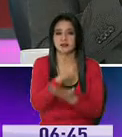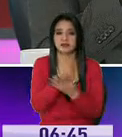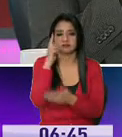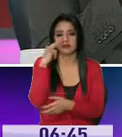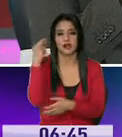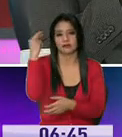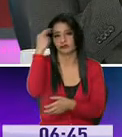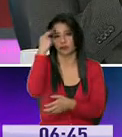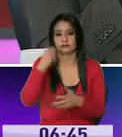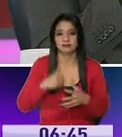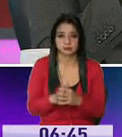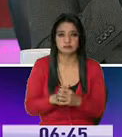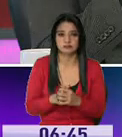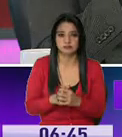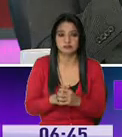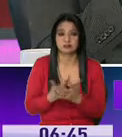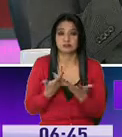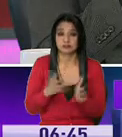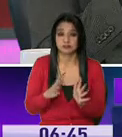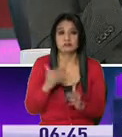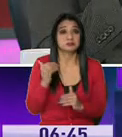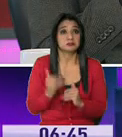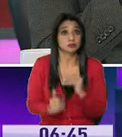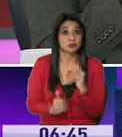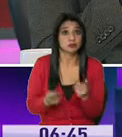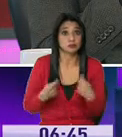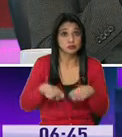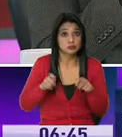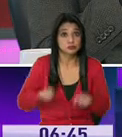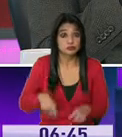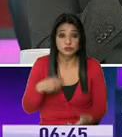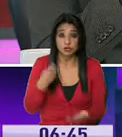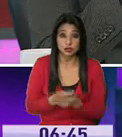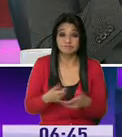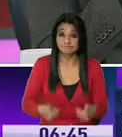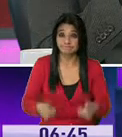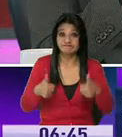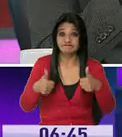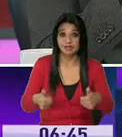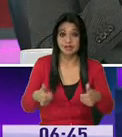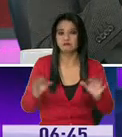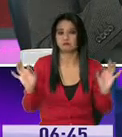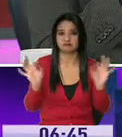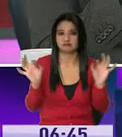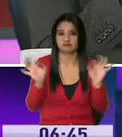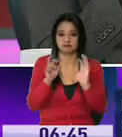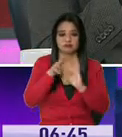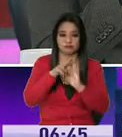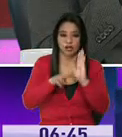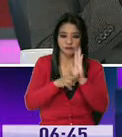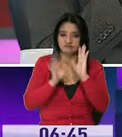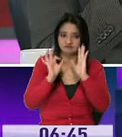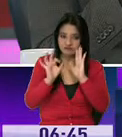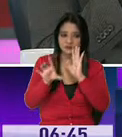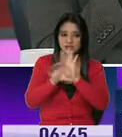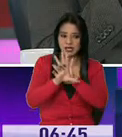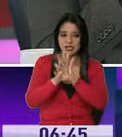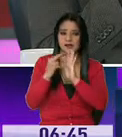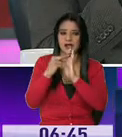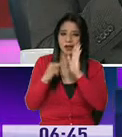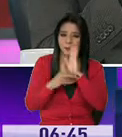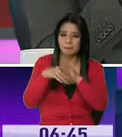una compra centralizada. Quiero explicar un poco en qué consistió la actuación de la Secretaría Anticorrupción en este caso. Nosotros una vez que recibimos una alerta